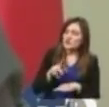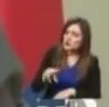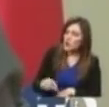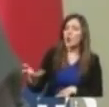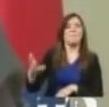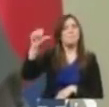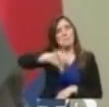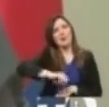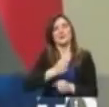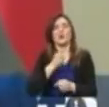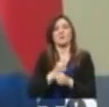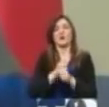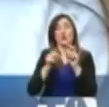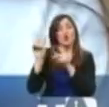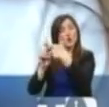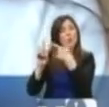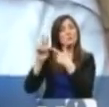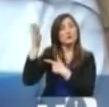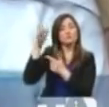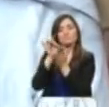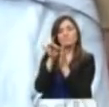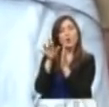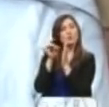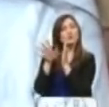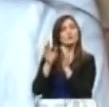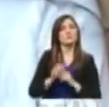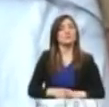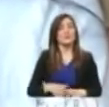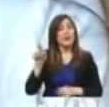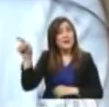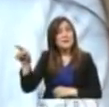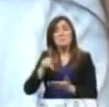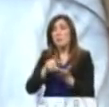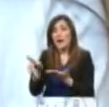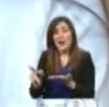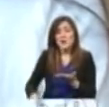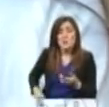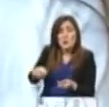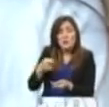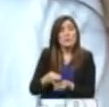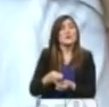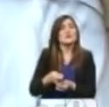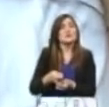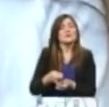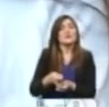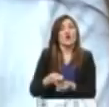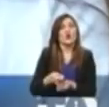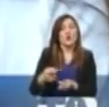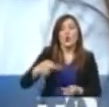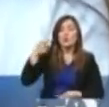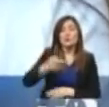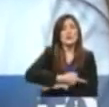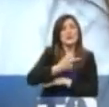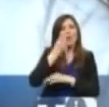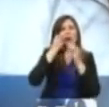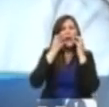dos educadoras que ahora ya no se encuentran con nosotros. Me dijeron que ellas iban a cubrir absolutamente todo lo que yo necesite. Al siguiente día las llevé nuevamente